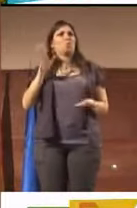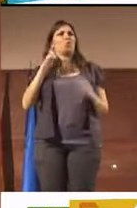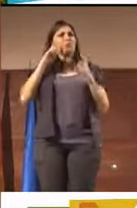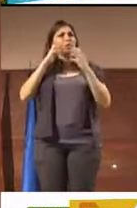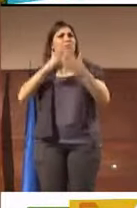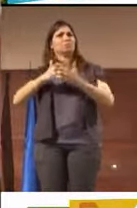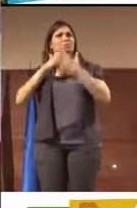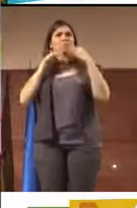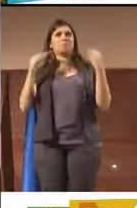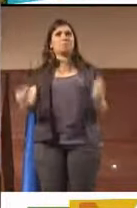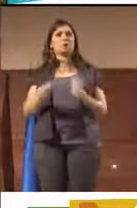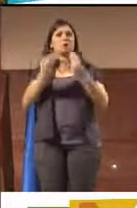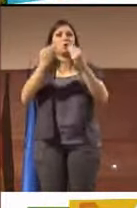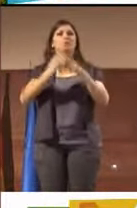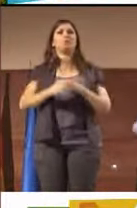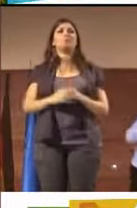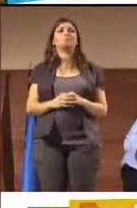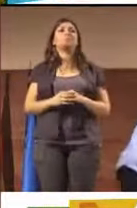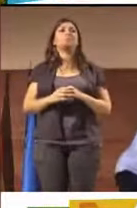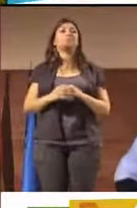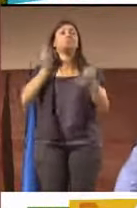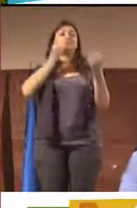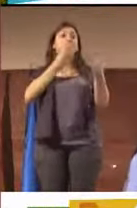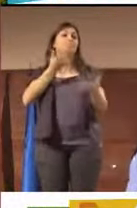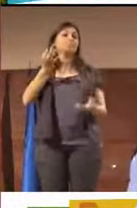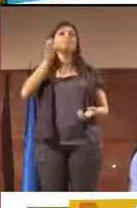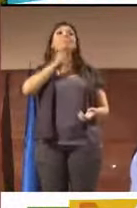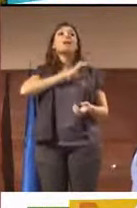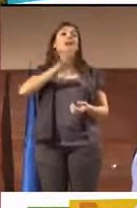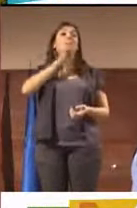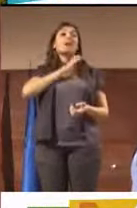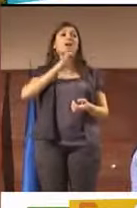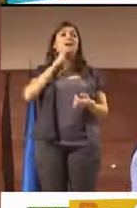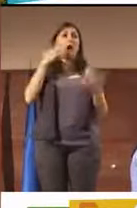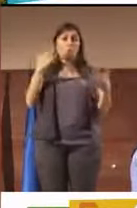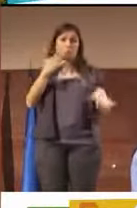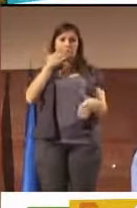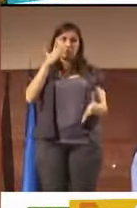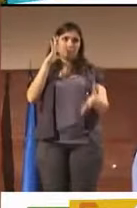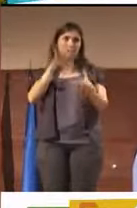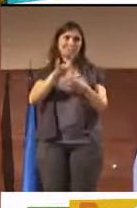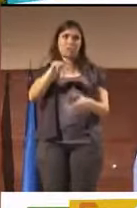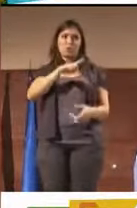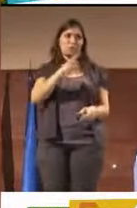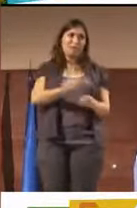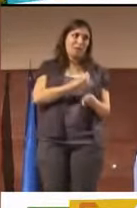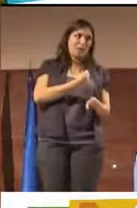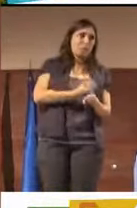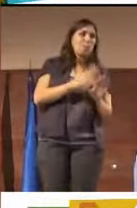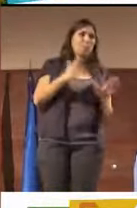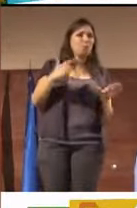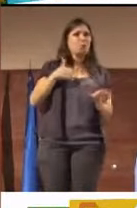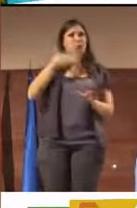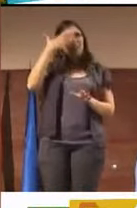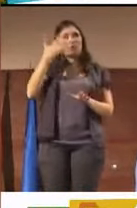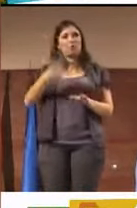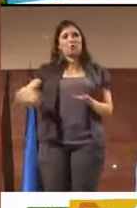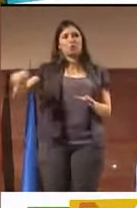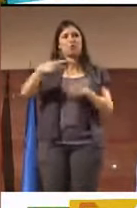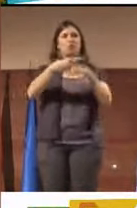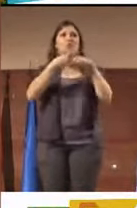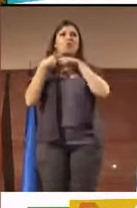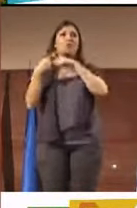mejorarlo. Os voy a contar una anécdota que, aunque no viene al caso del mundo laboral, sí viene al caso de lo que creo que todos